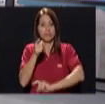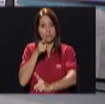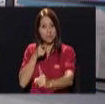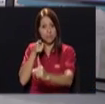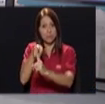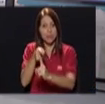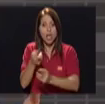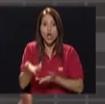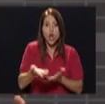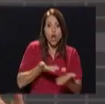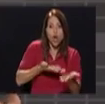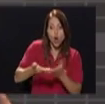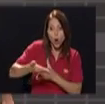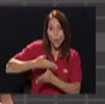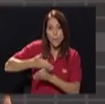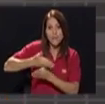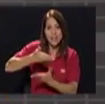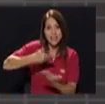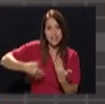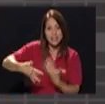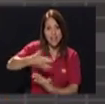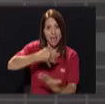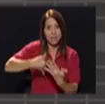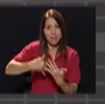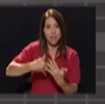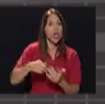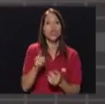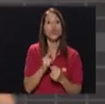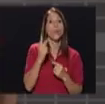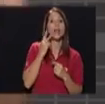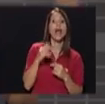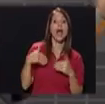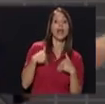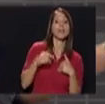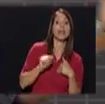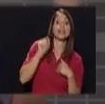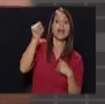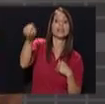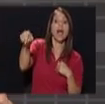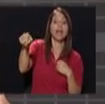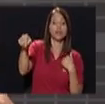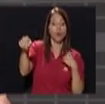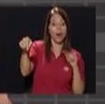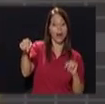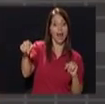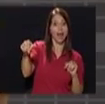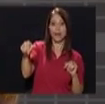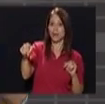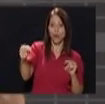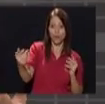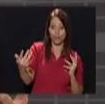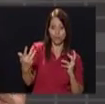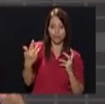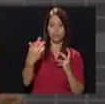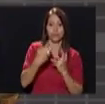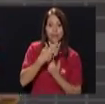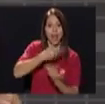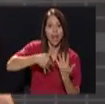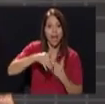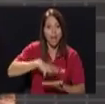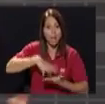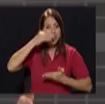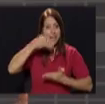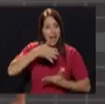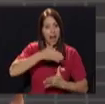ese aspecto, ¿verdad? Hacia la convivencia, no ver los animales por allá y yo acá, sino vernos en un todo y